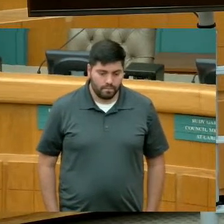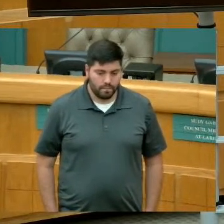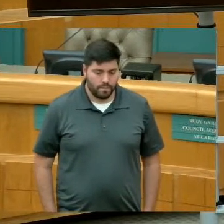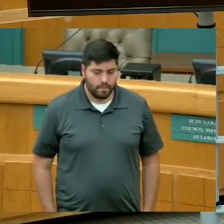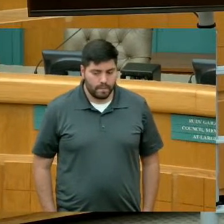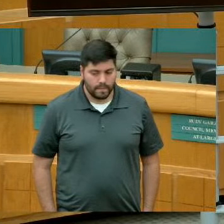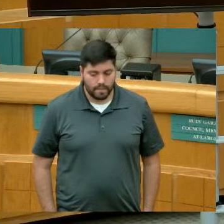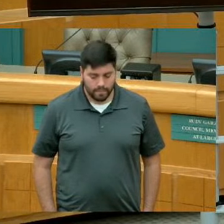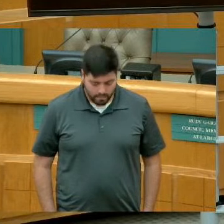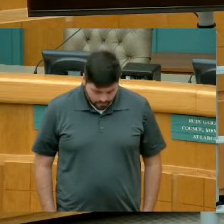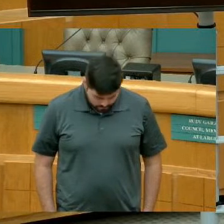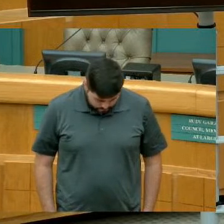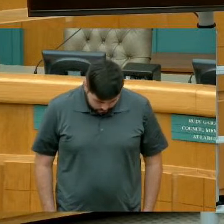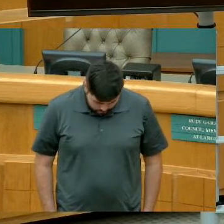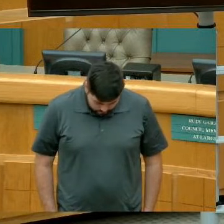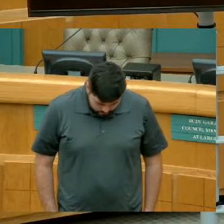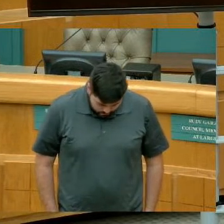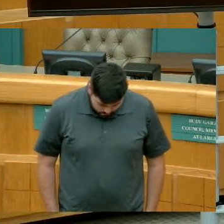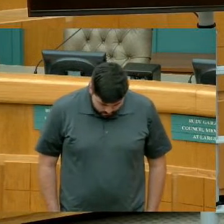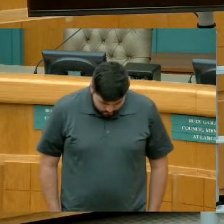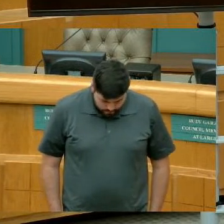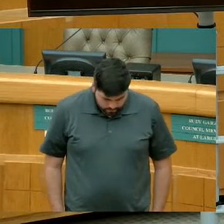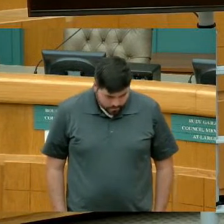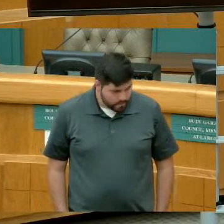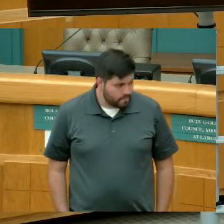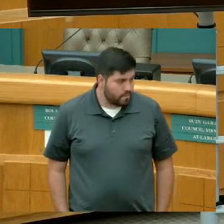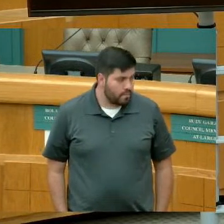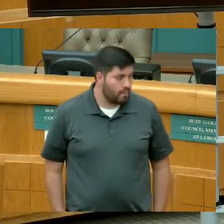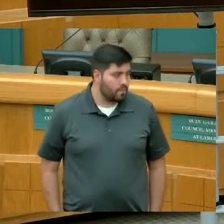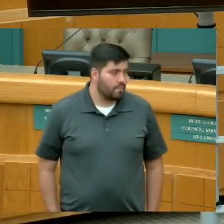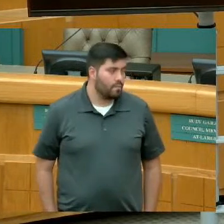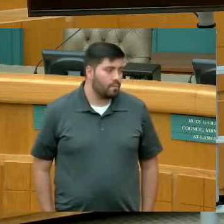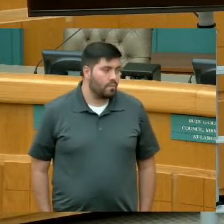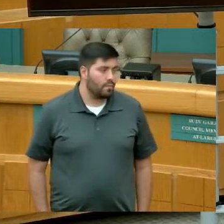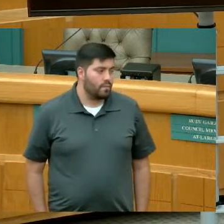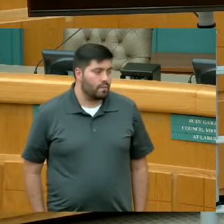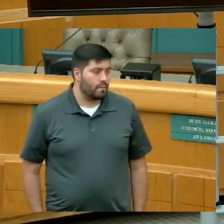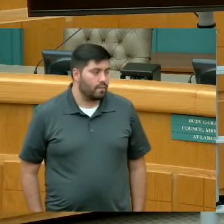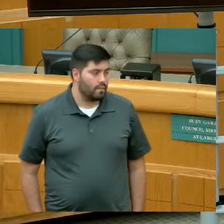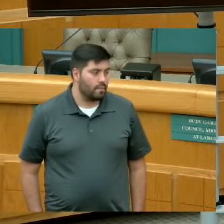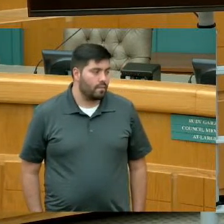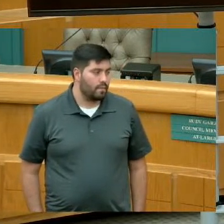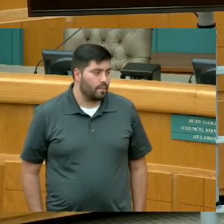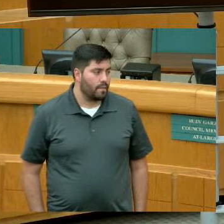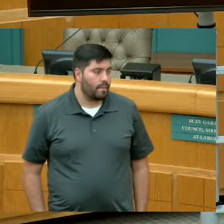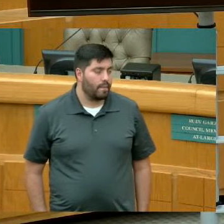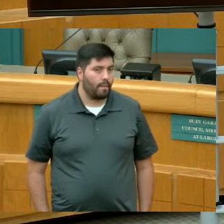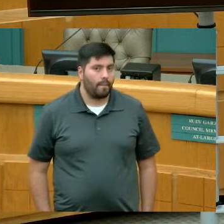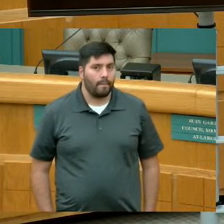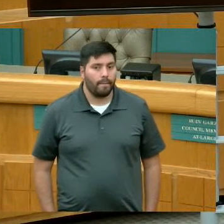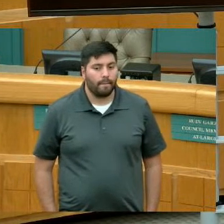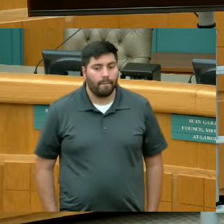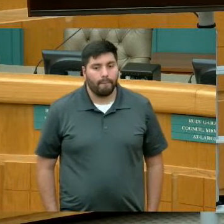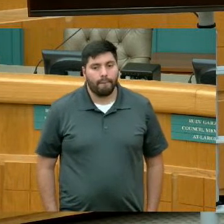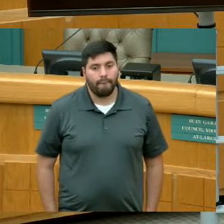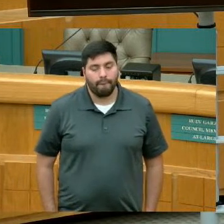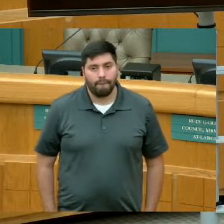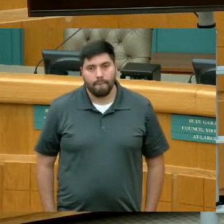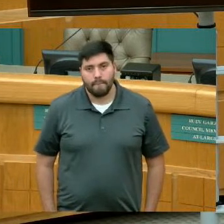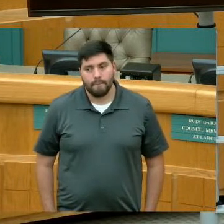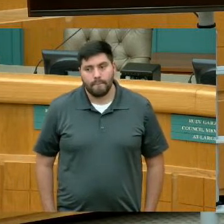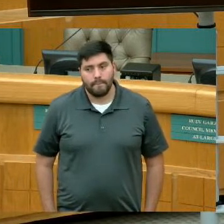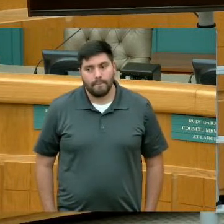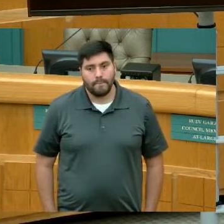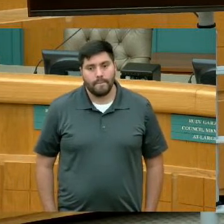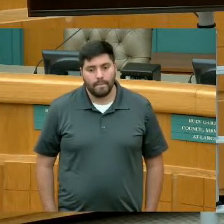que ofrecerá otras alternativas. Allí contestaremos sus preguntas, ofreceremos opciones. Esto mejora nuestra capacidad de respuesta.